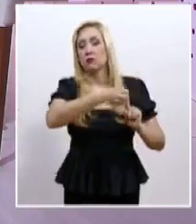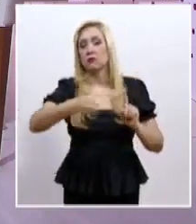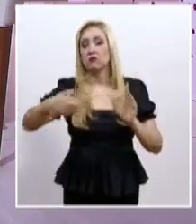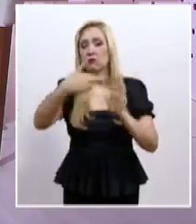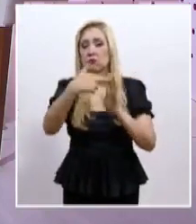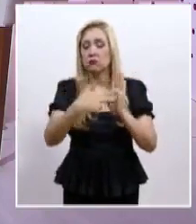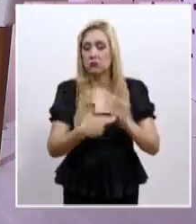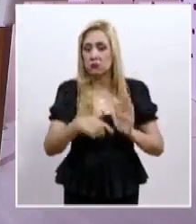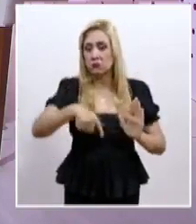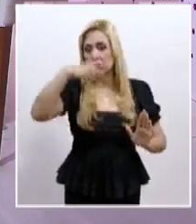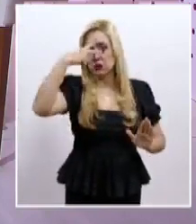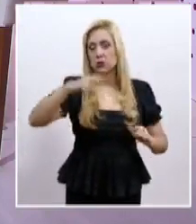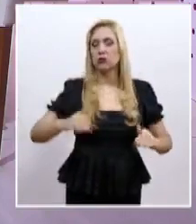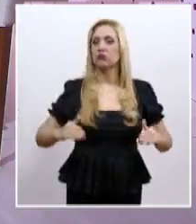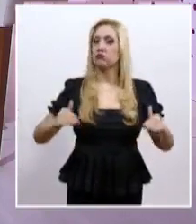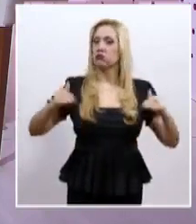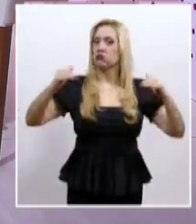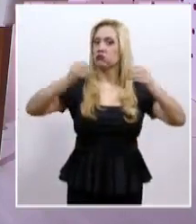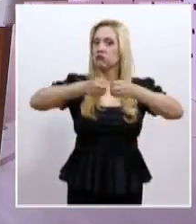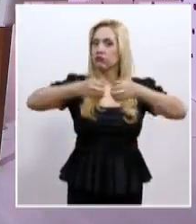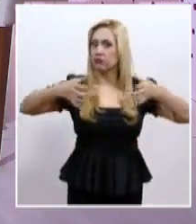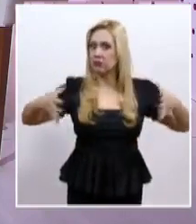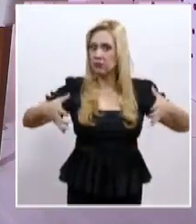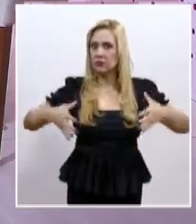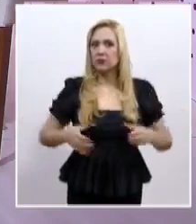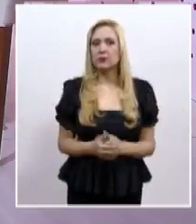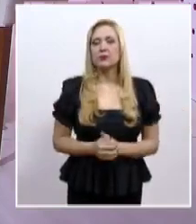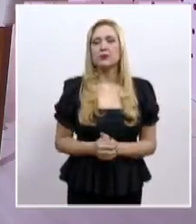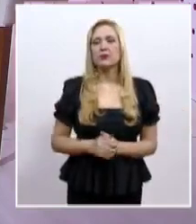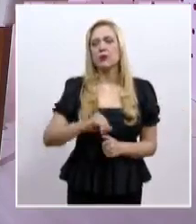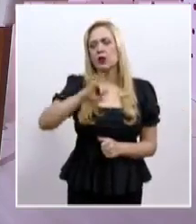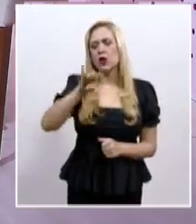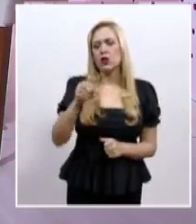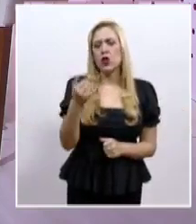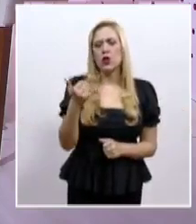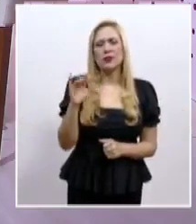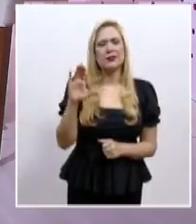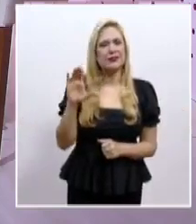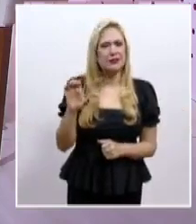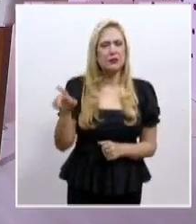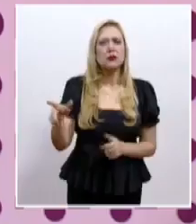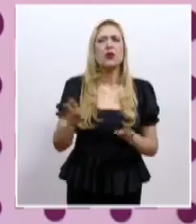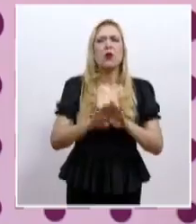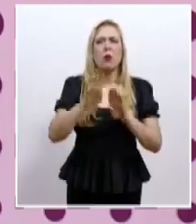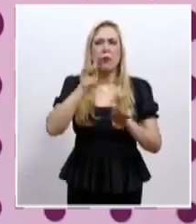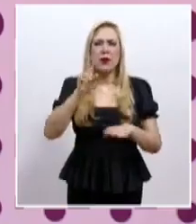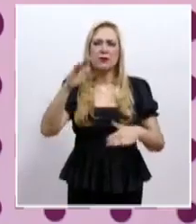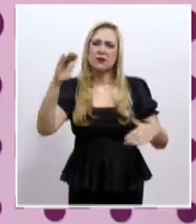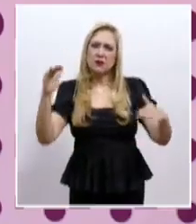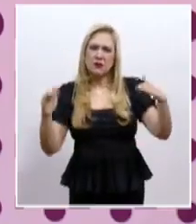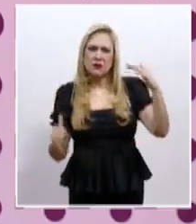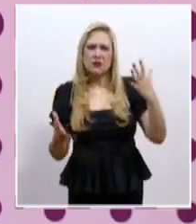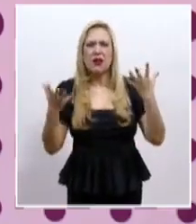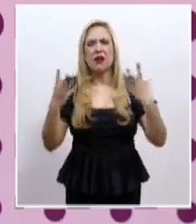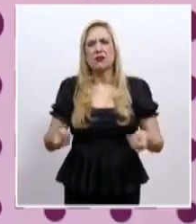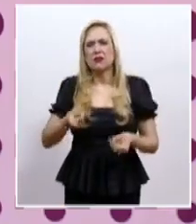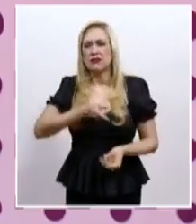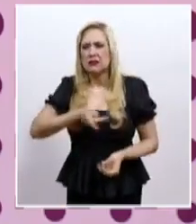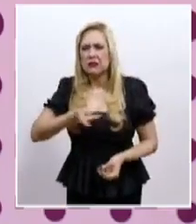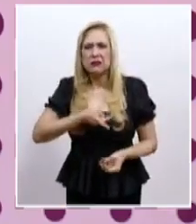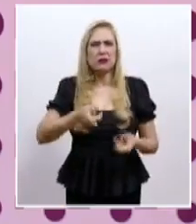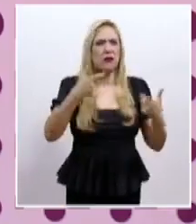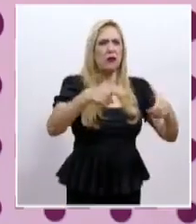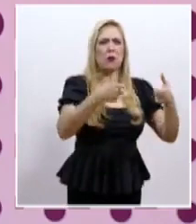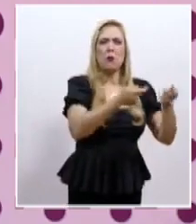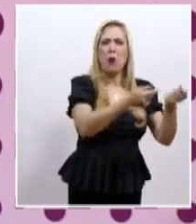México. Joyce, también un tema importantísimo que ya hemos mencionado en varias ocasiones es la desigualdad social, la importancia de ciertos derechos